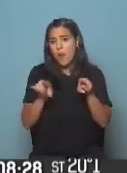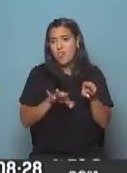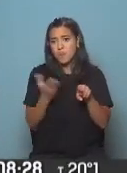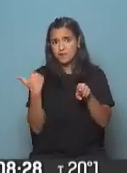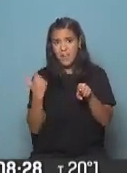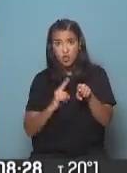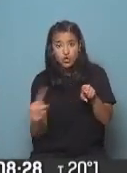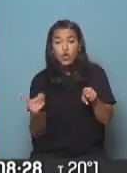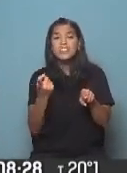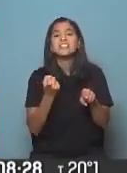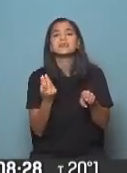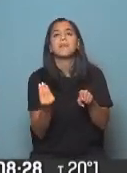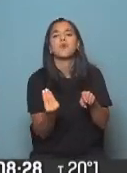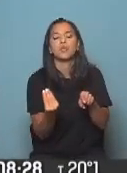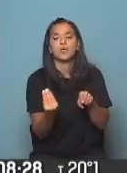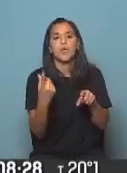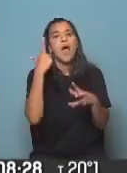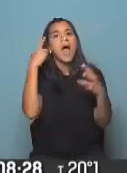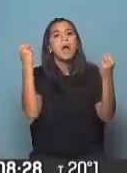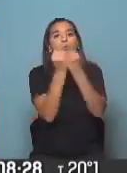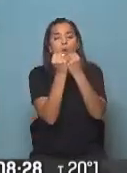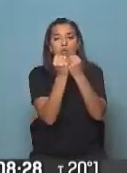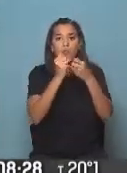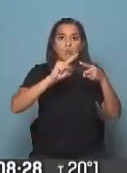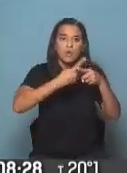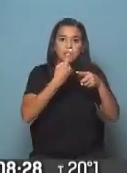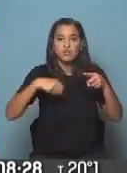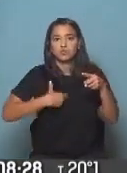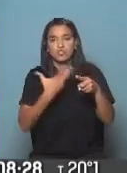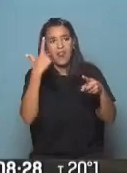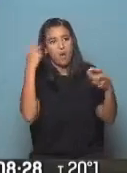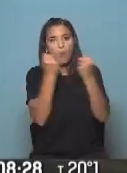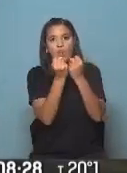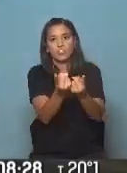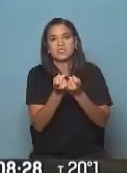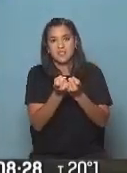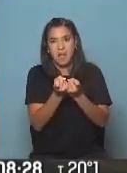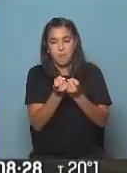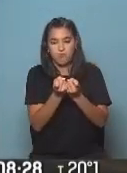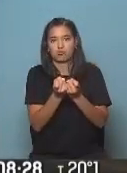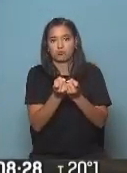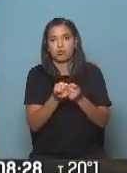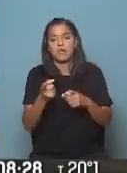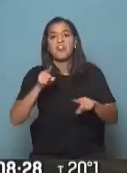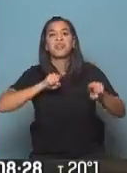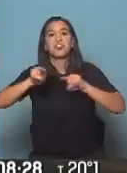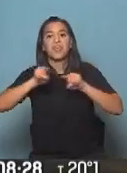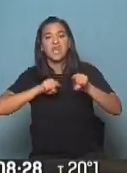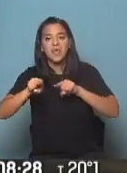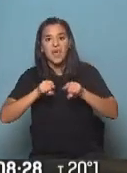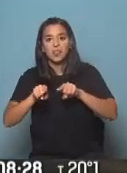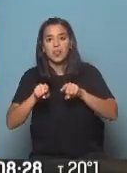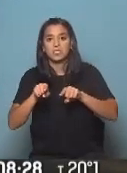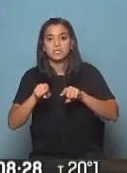pasado, ¿qué necesitamos? Acuerdos políticos y sociales. Los acuerdos políticos son de los dirigentes, capaz con